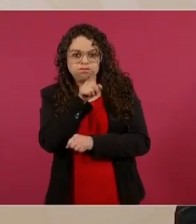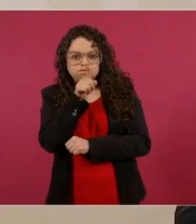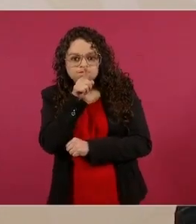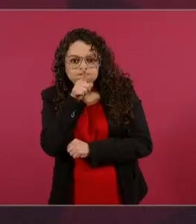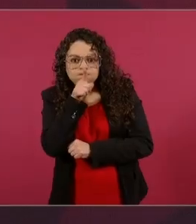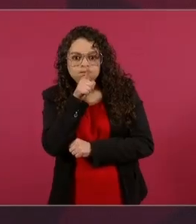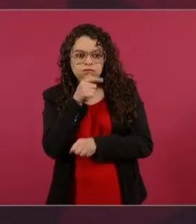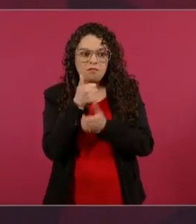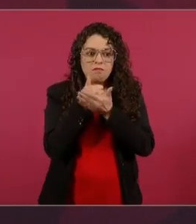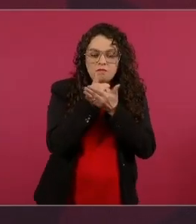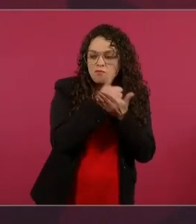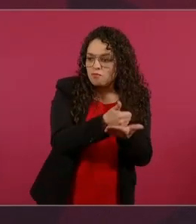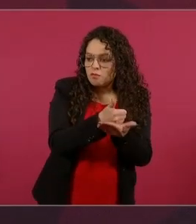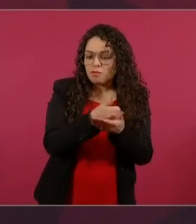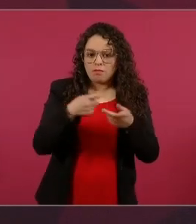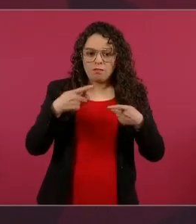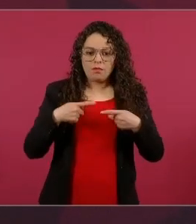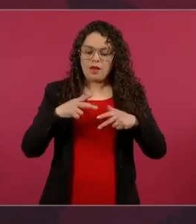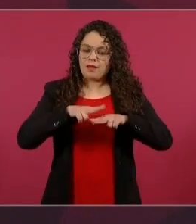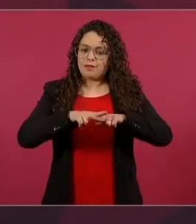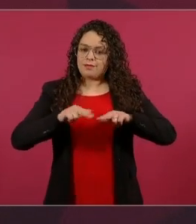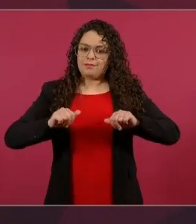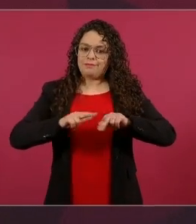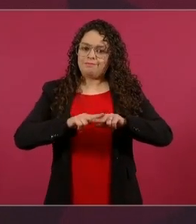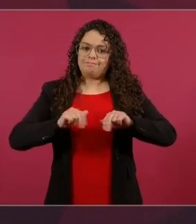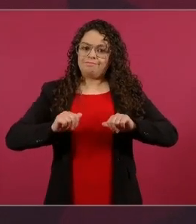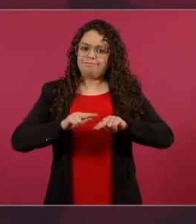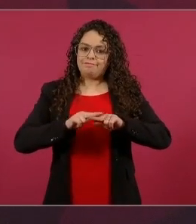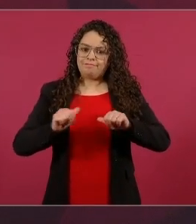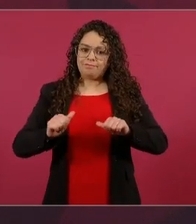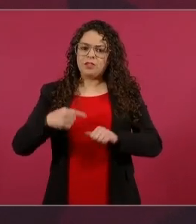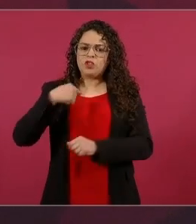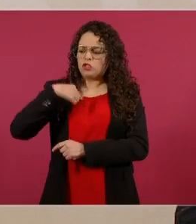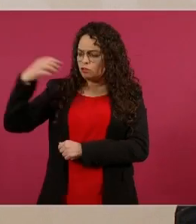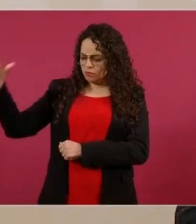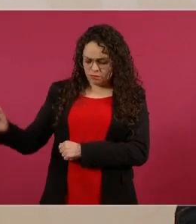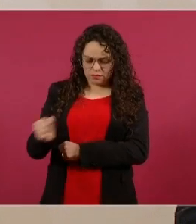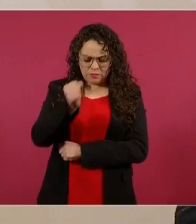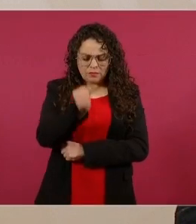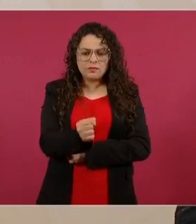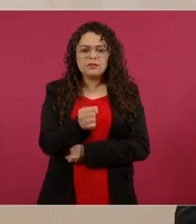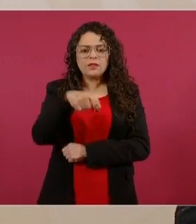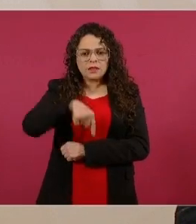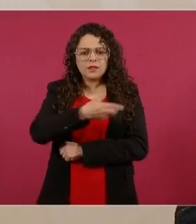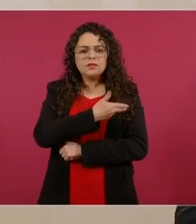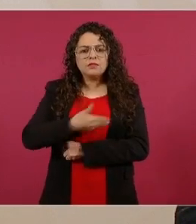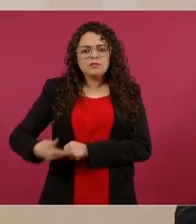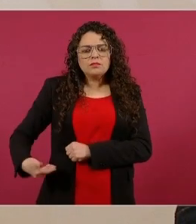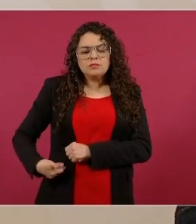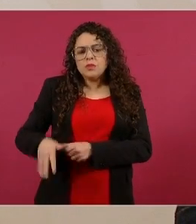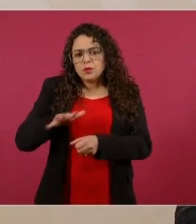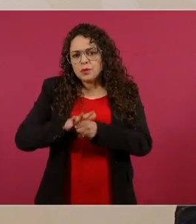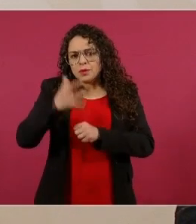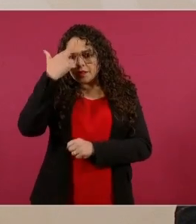aquí por el apoyo del pueblo no somos